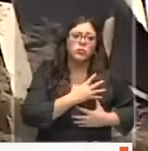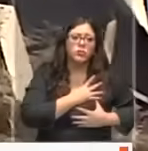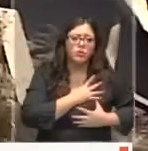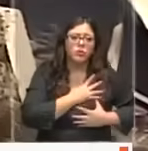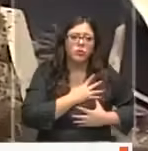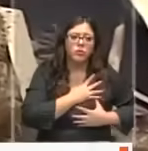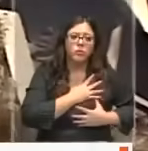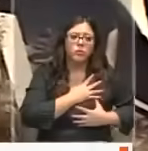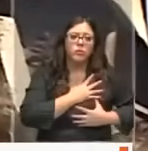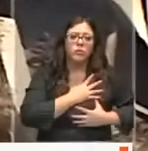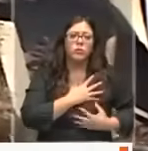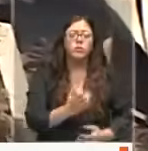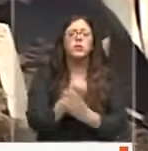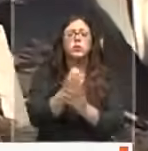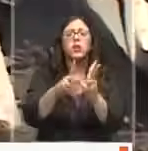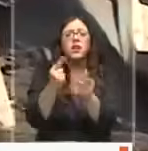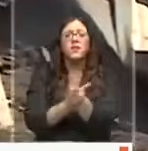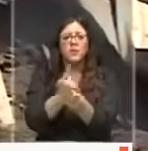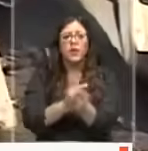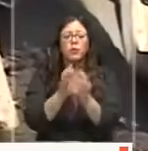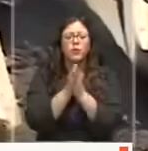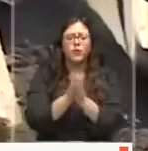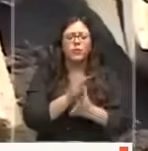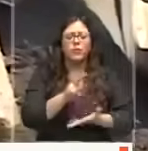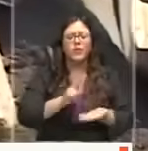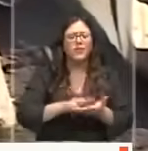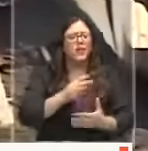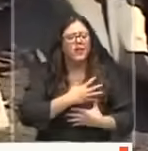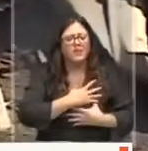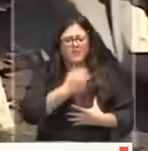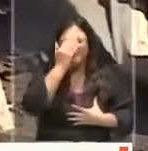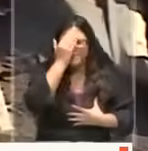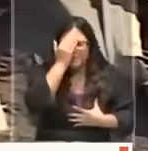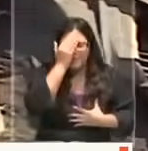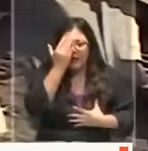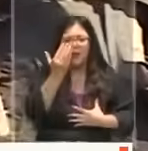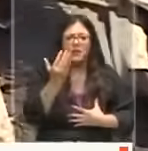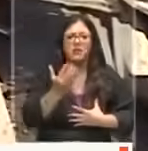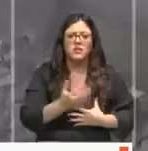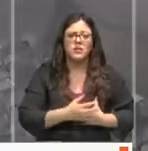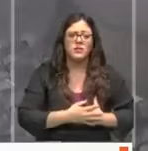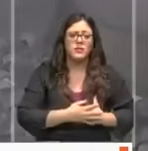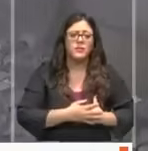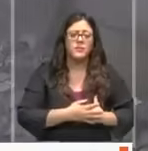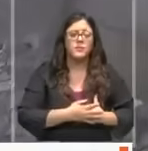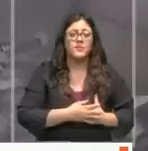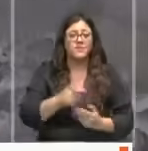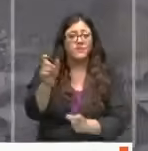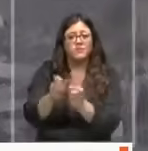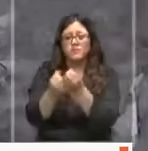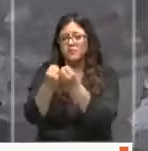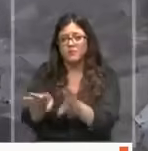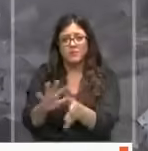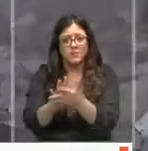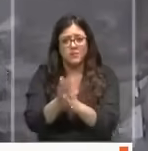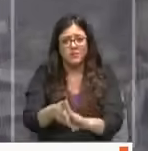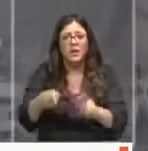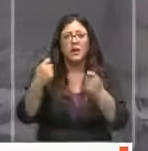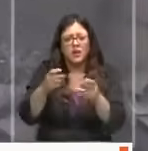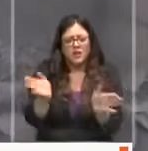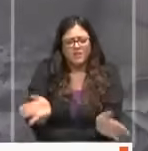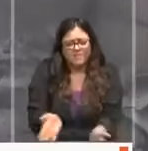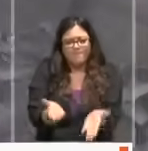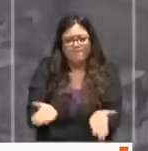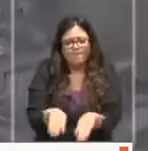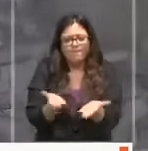y ayude a esta familia, de verdad, que la estamos pasando mal. Quienes perdieron todo intentan